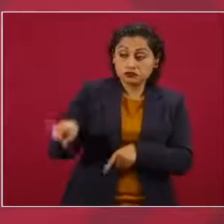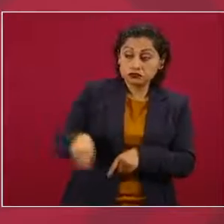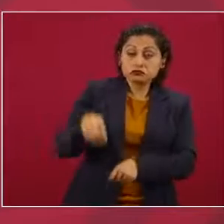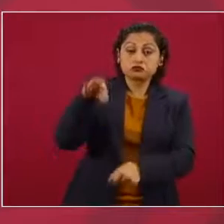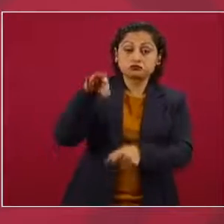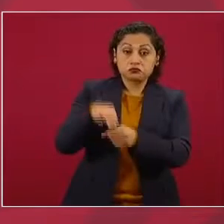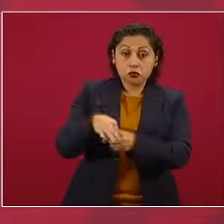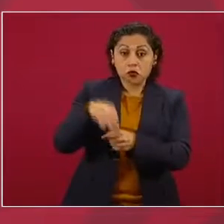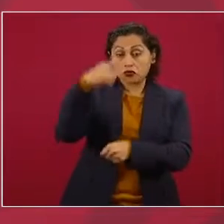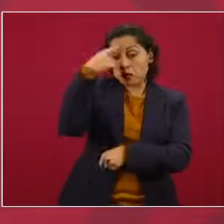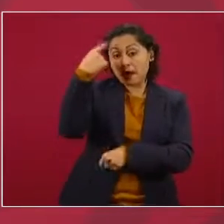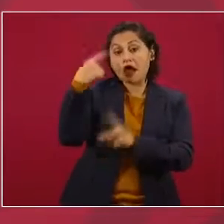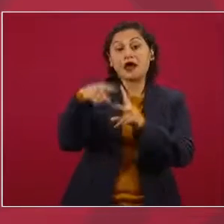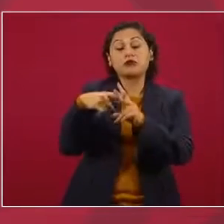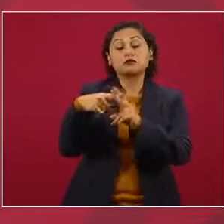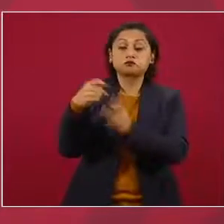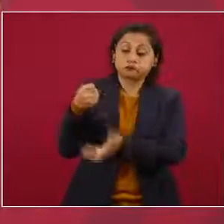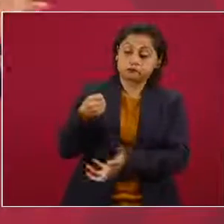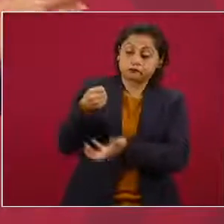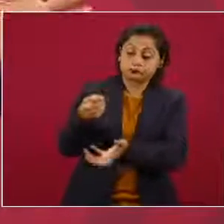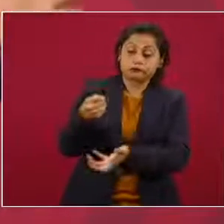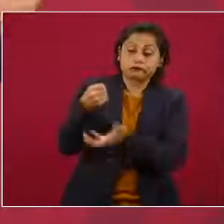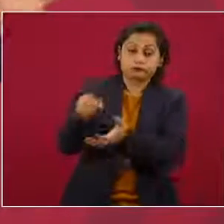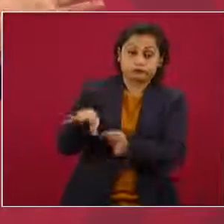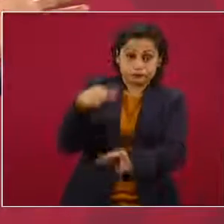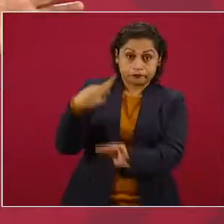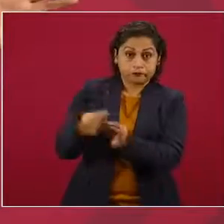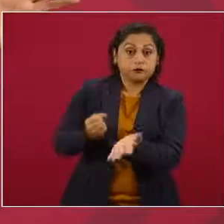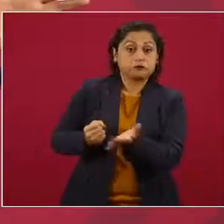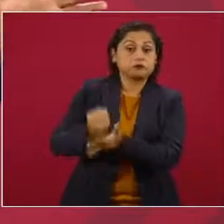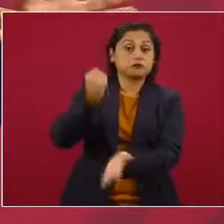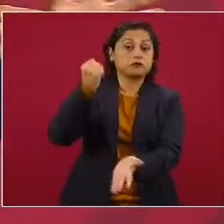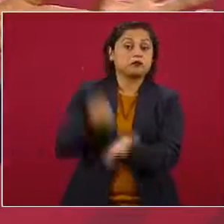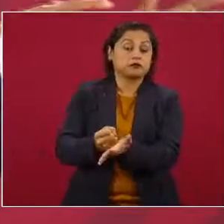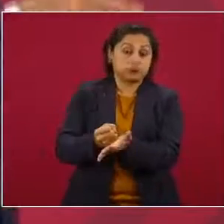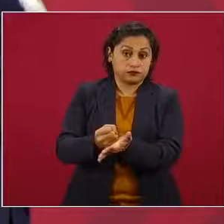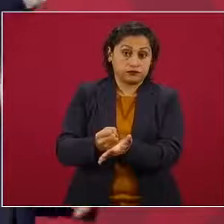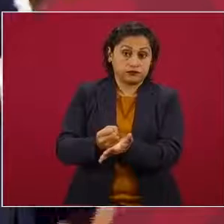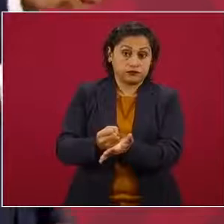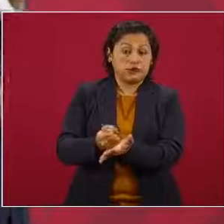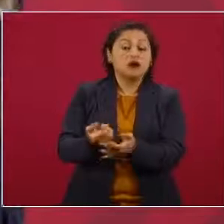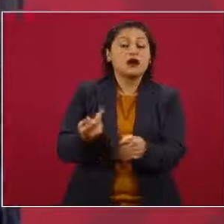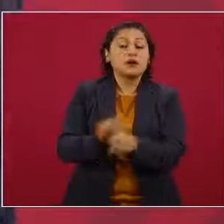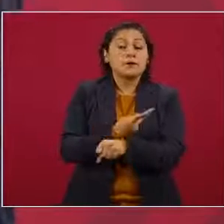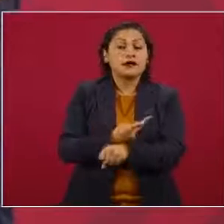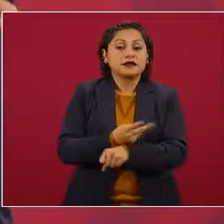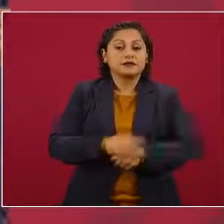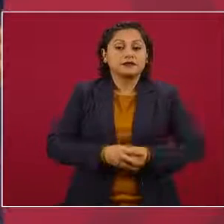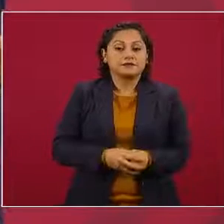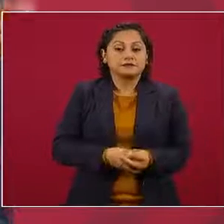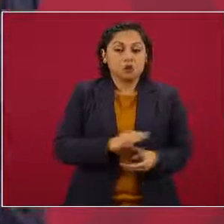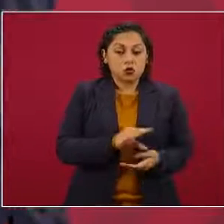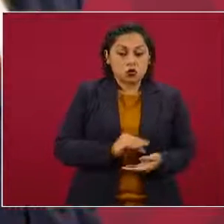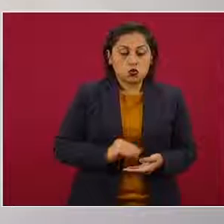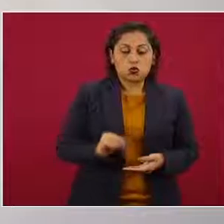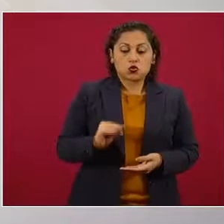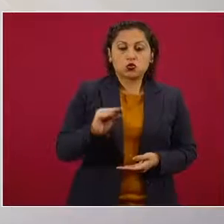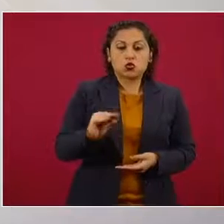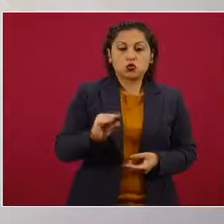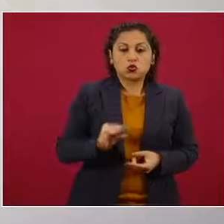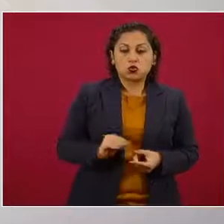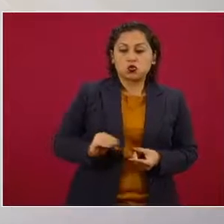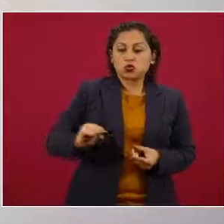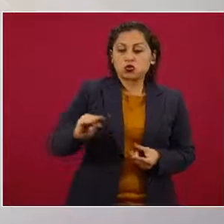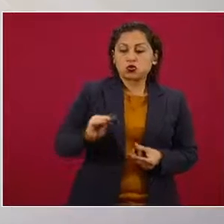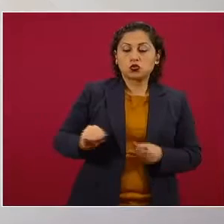ley de presupuesto, pues destinaban dinero para entregar a cada diputado, a cada senador,